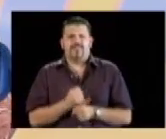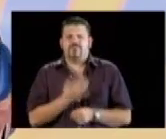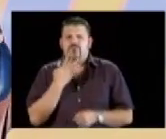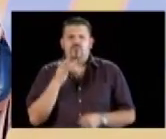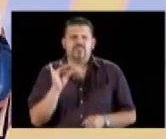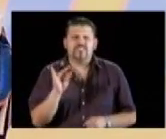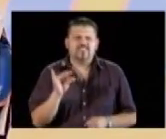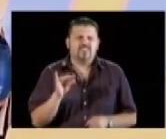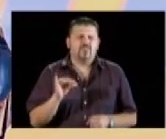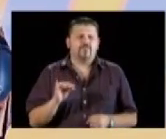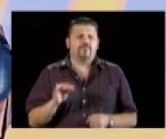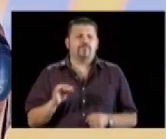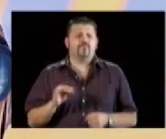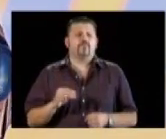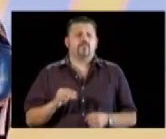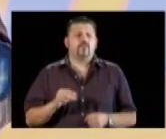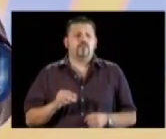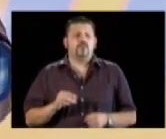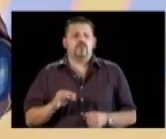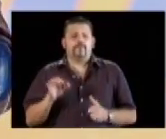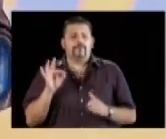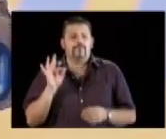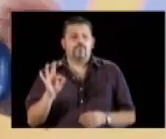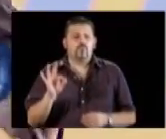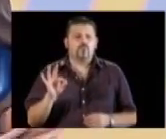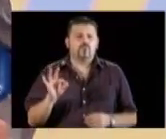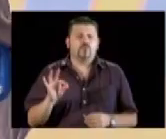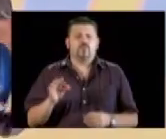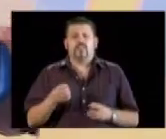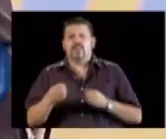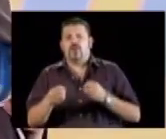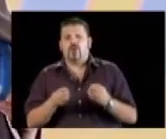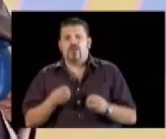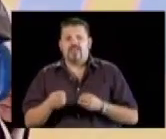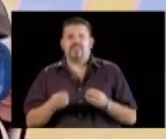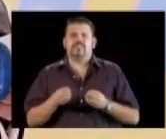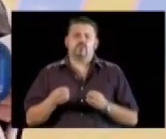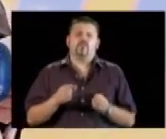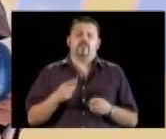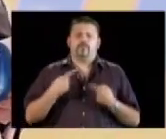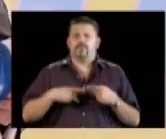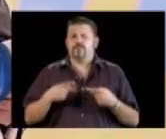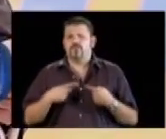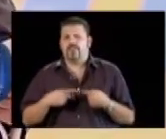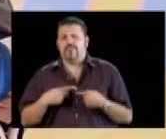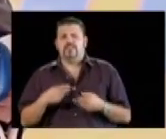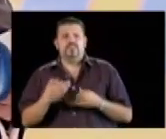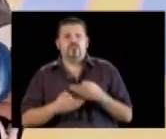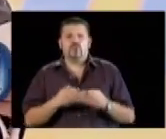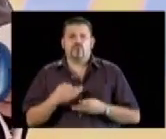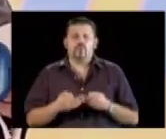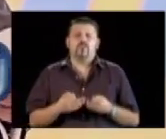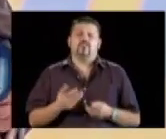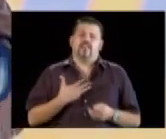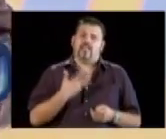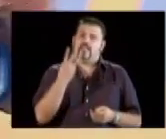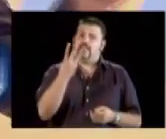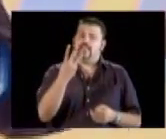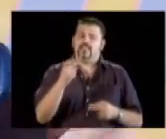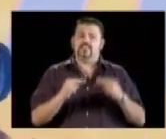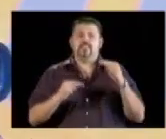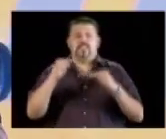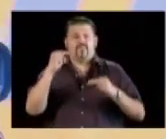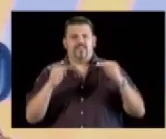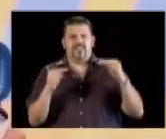sencillo, es puntos de organización y puntos personales combinados, y hay tres niveles. En